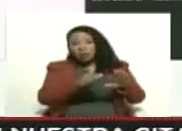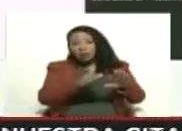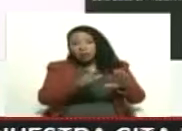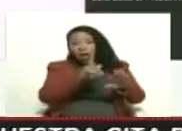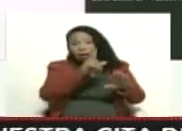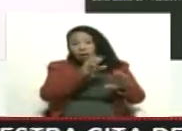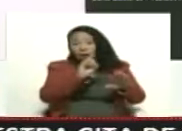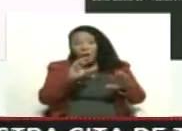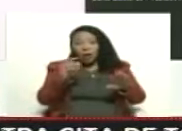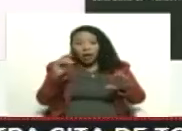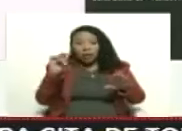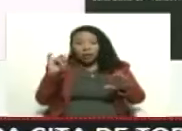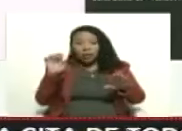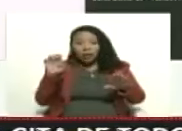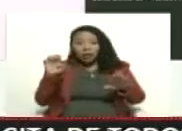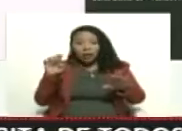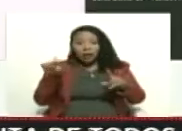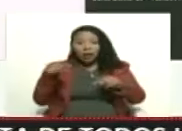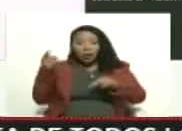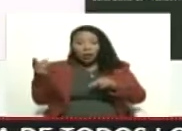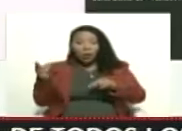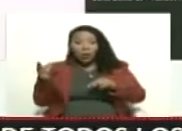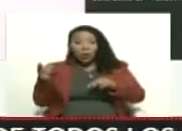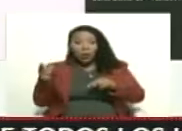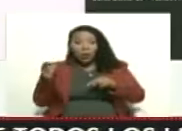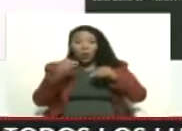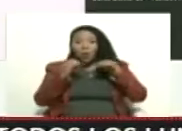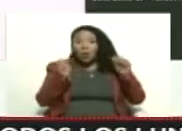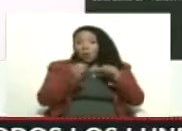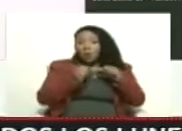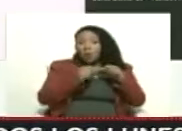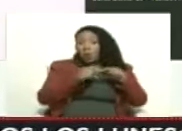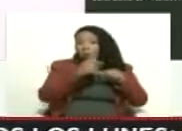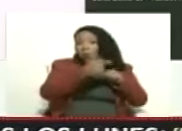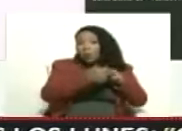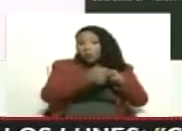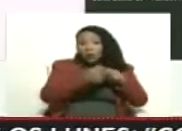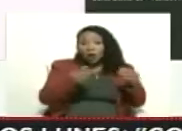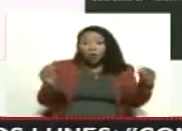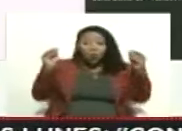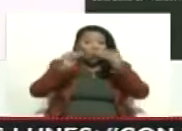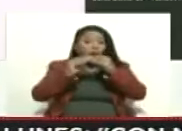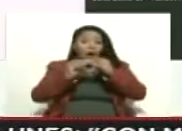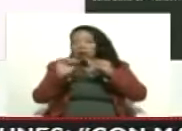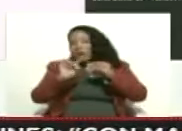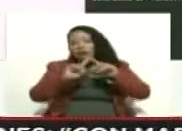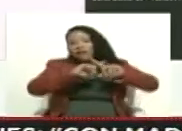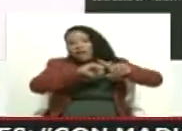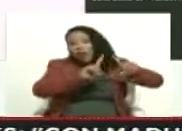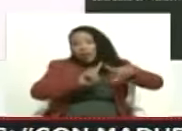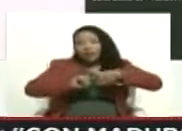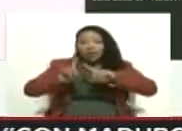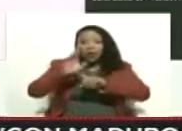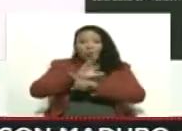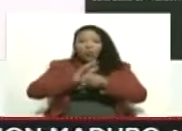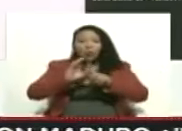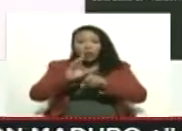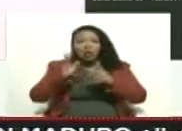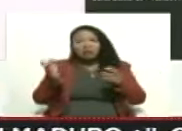Oriente que Una navidad en los Andes son temas este cómo se llama culturales